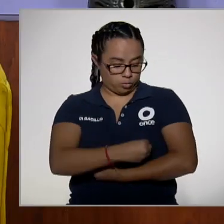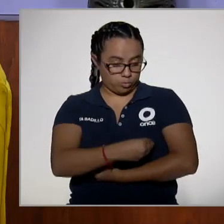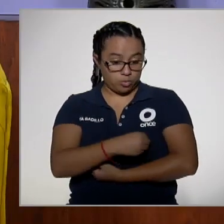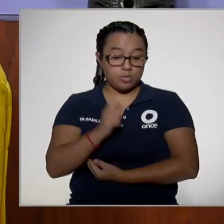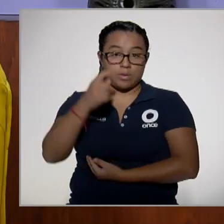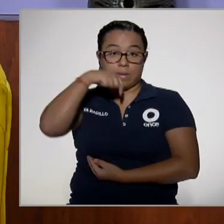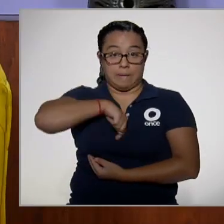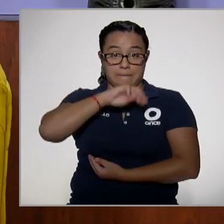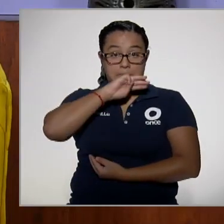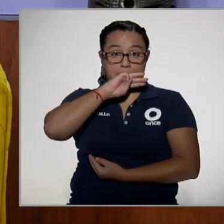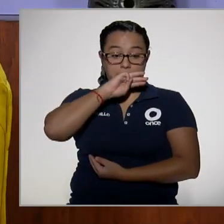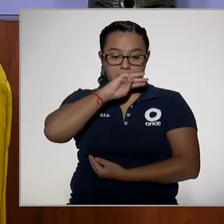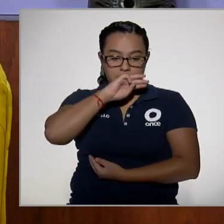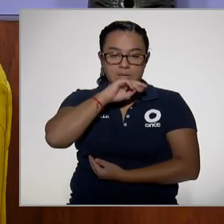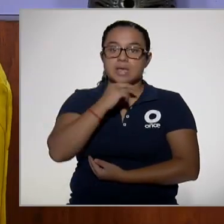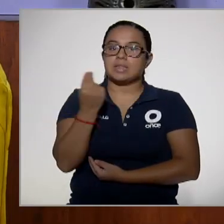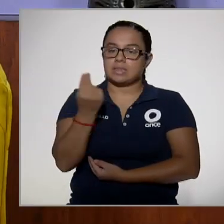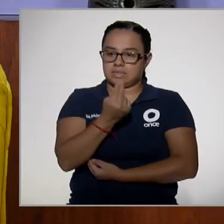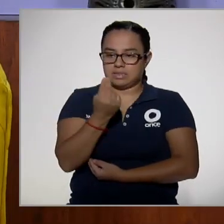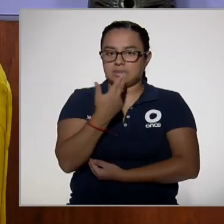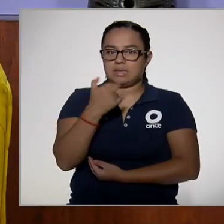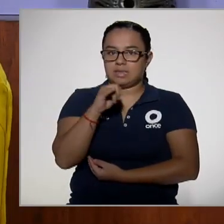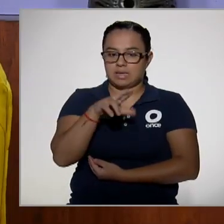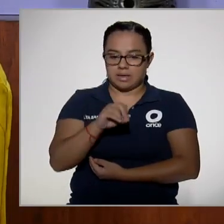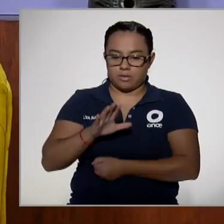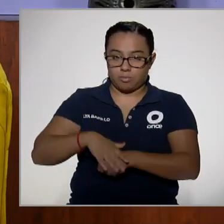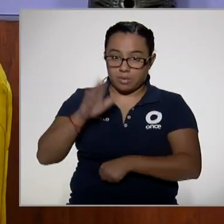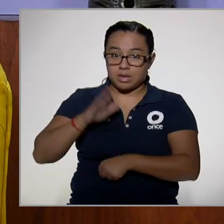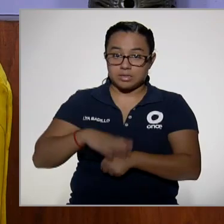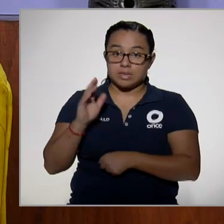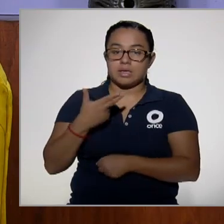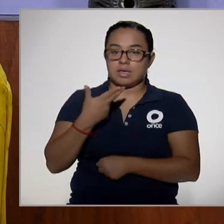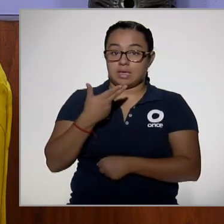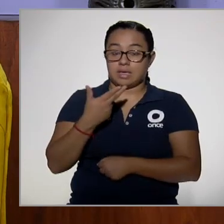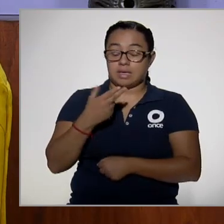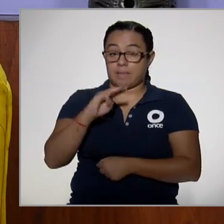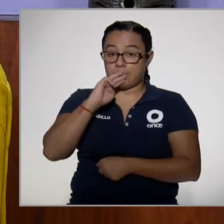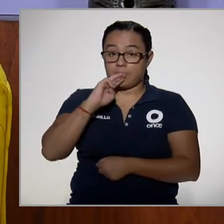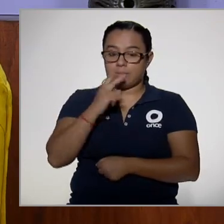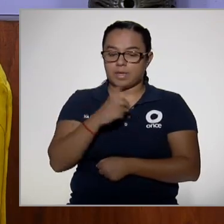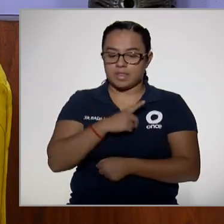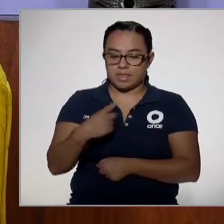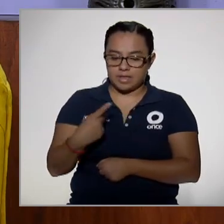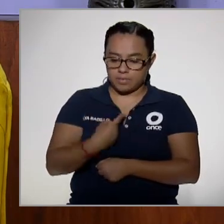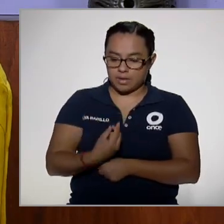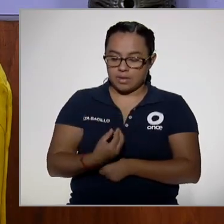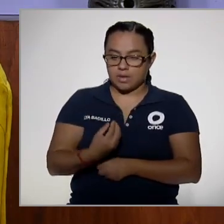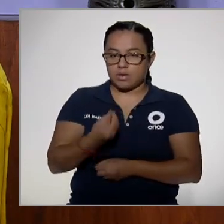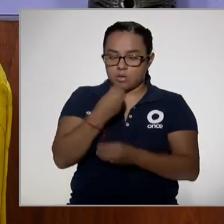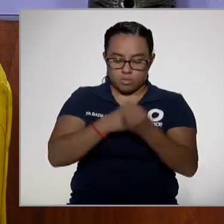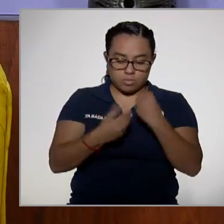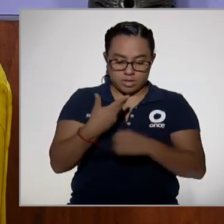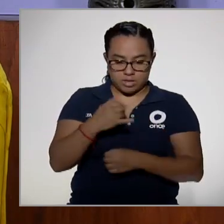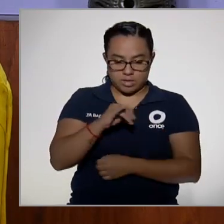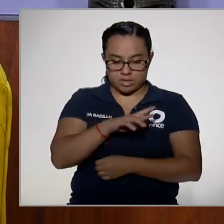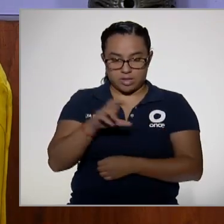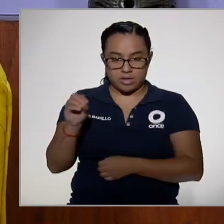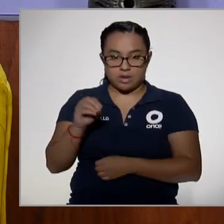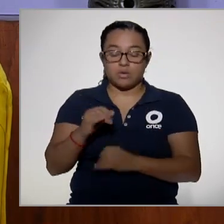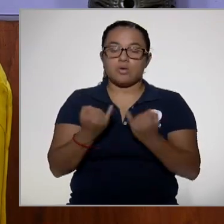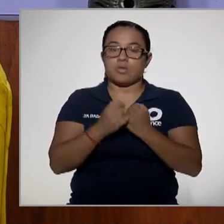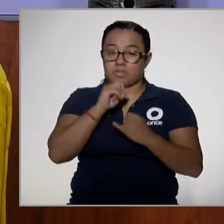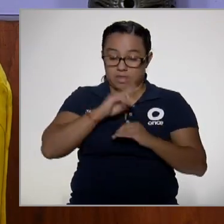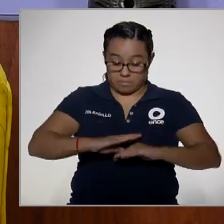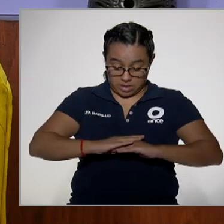periodos cuando más requerimientos de hierro se tiene y entonces la madre tiene que estar bien suplementada con hierro durante este periodo lo mismo que durante el embarazo